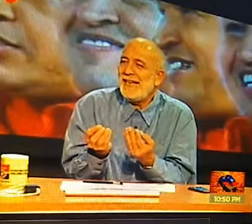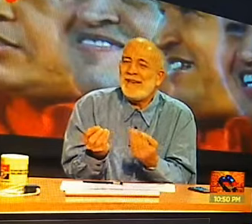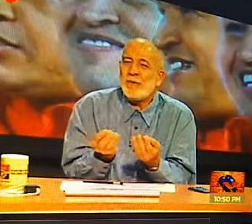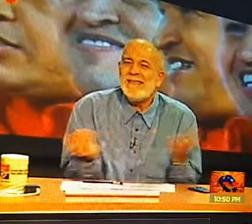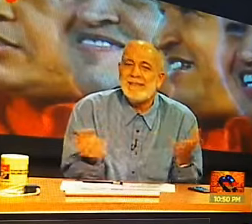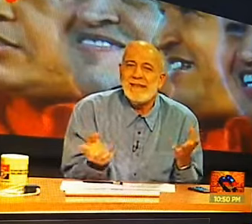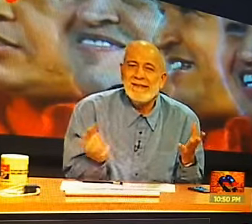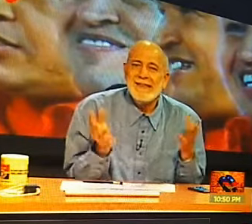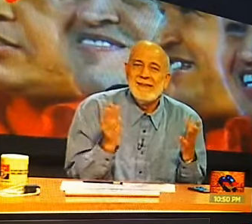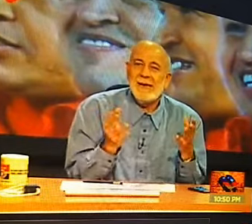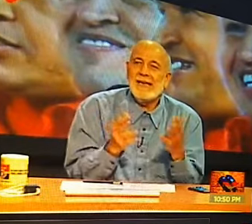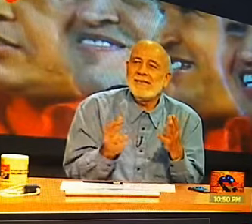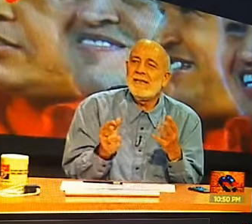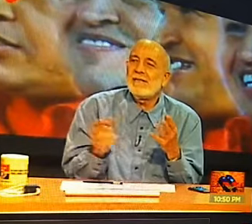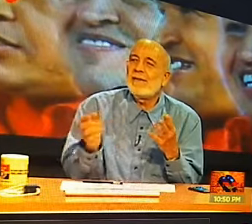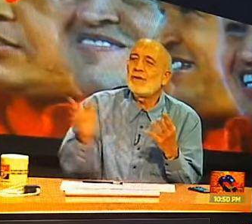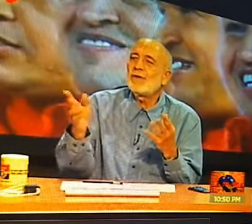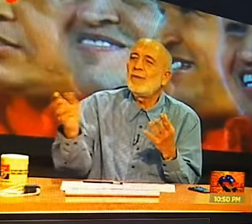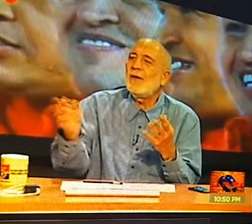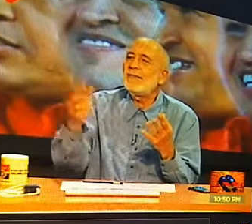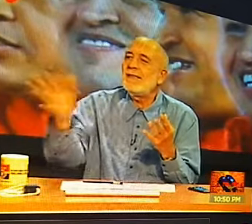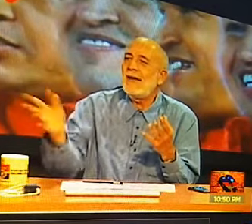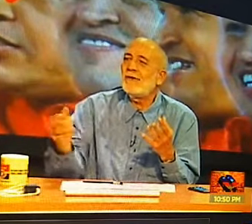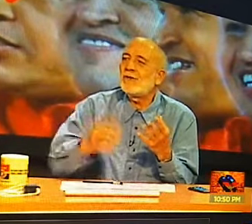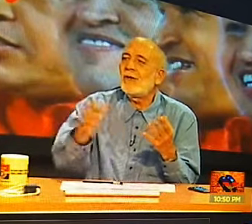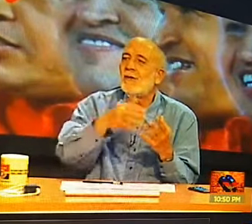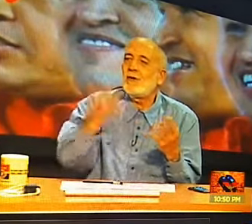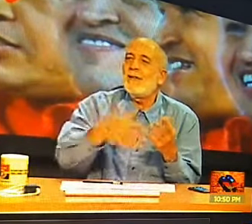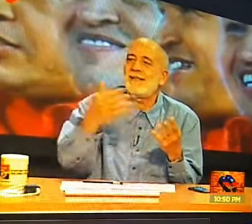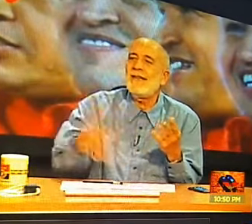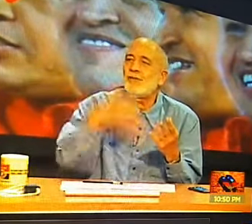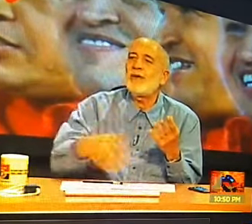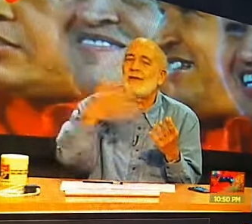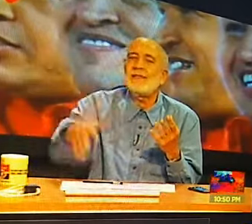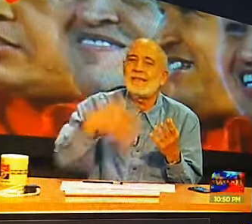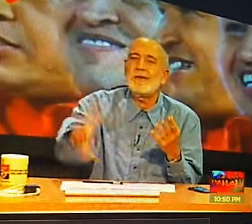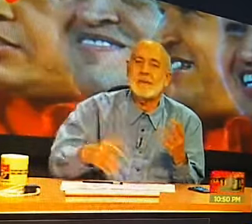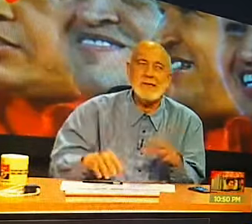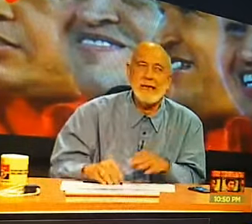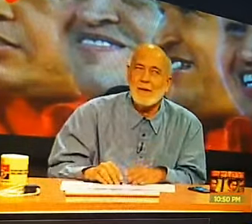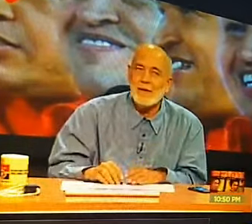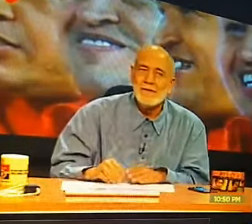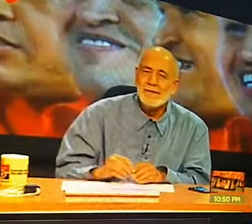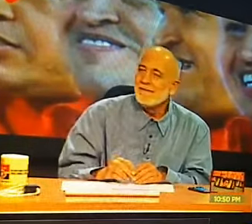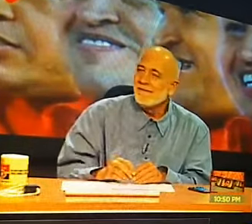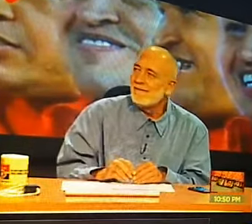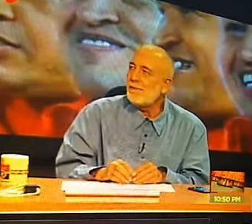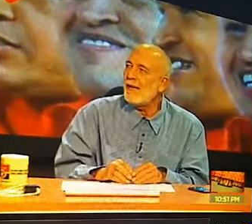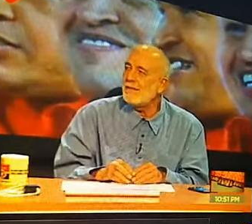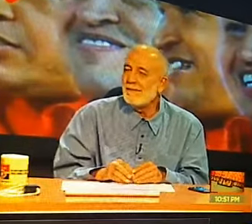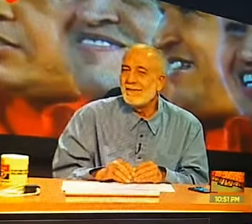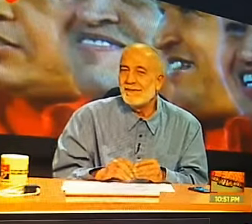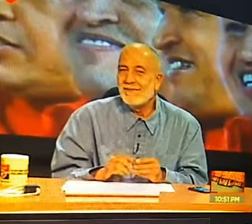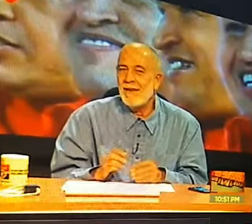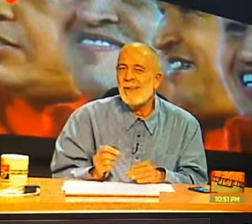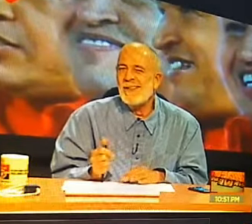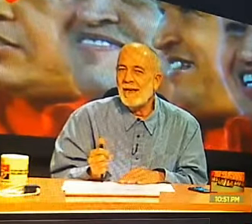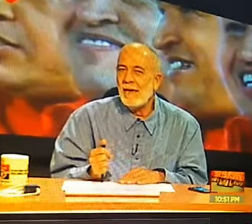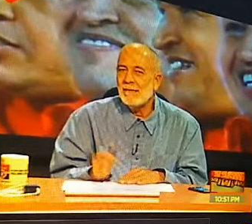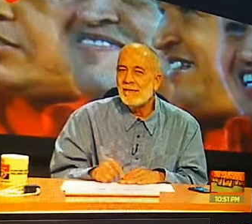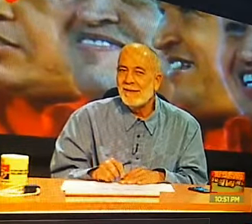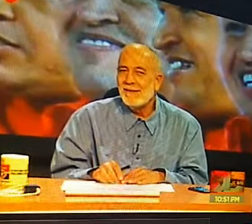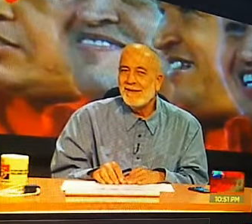siquiera vergüenza para decir que nosotros somos el vecindario, nosotros tenemos que obedecer instrucciones a los intereses norteamericanos. No. ¿Y por qué? ¿Y a cuenta